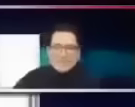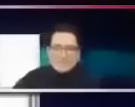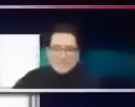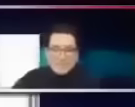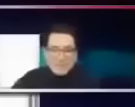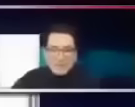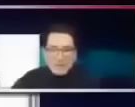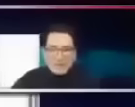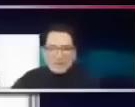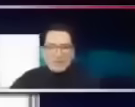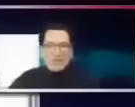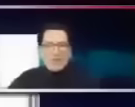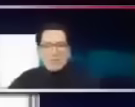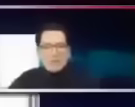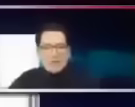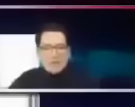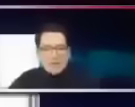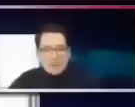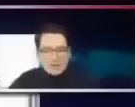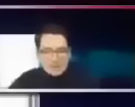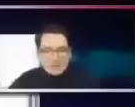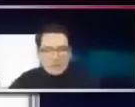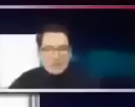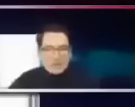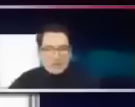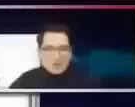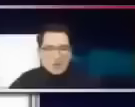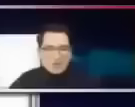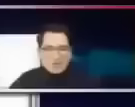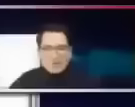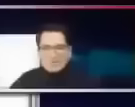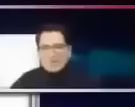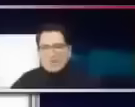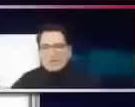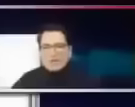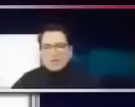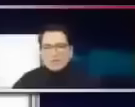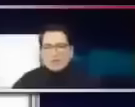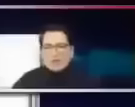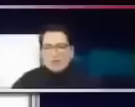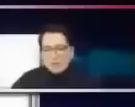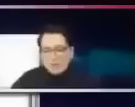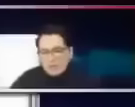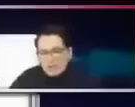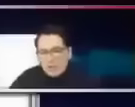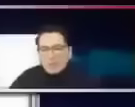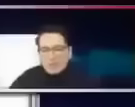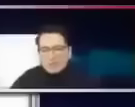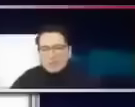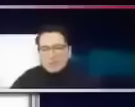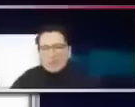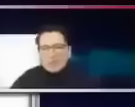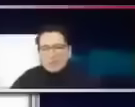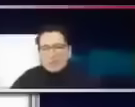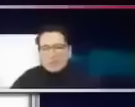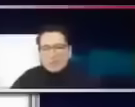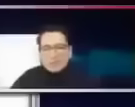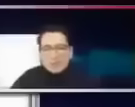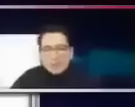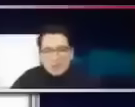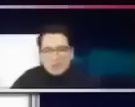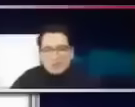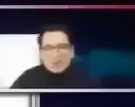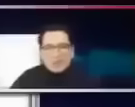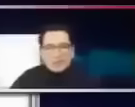más de 60,000 barriles de petróleo en Coatzacoalcos, en el estado de Veracruz, un aparentemente caso